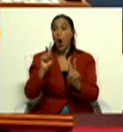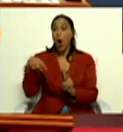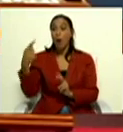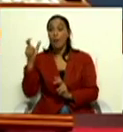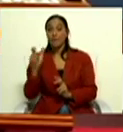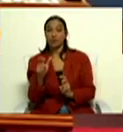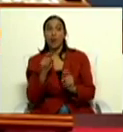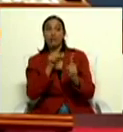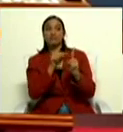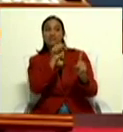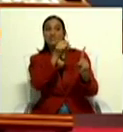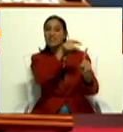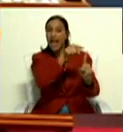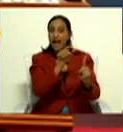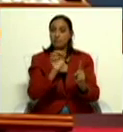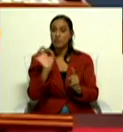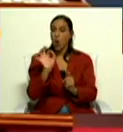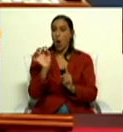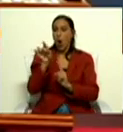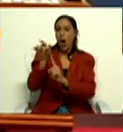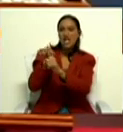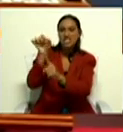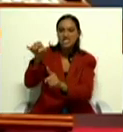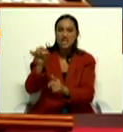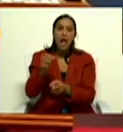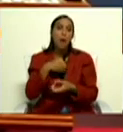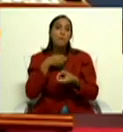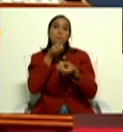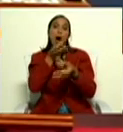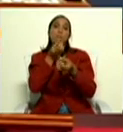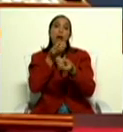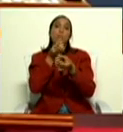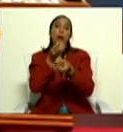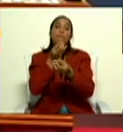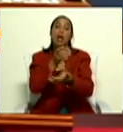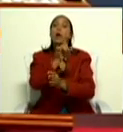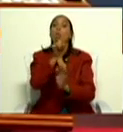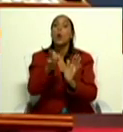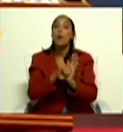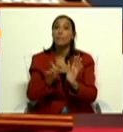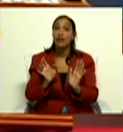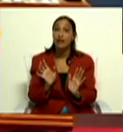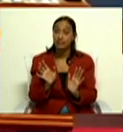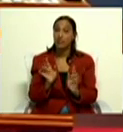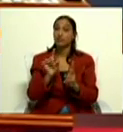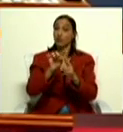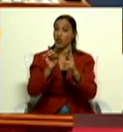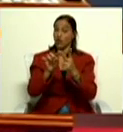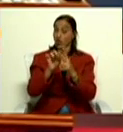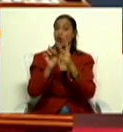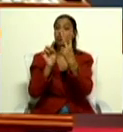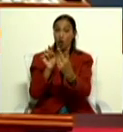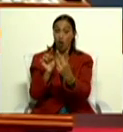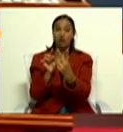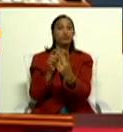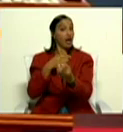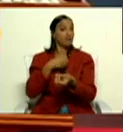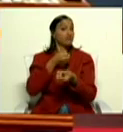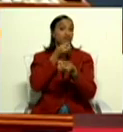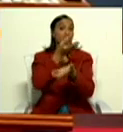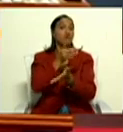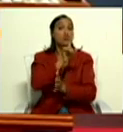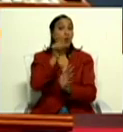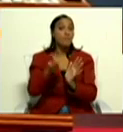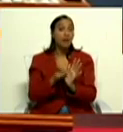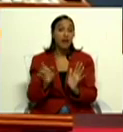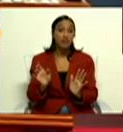uno del otro, ¿no? Pero los dos están totalmente convictos y confesos.